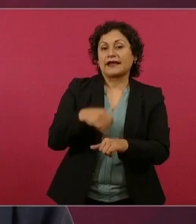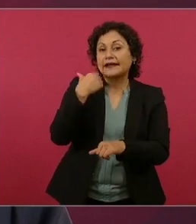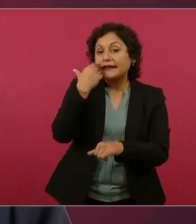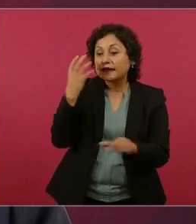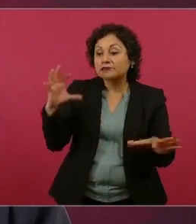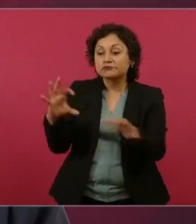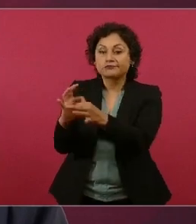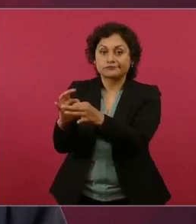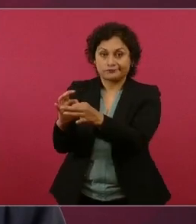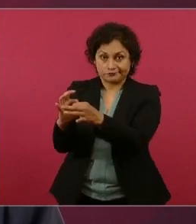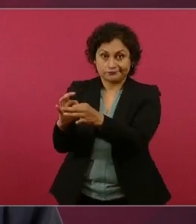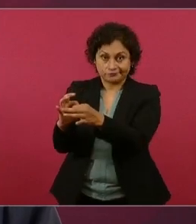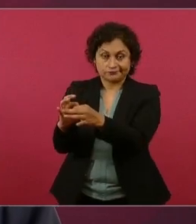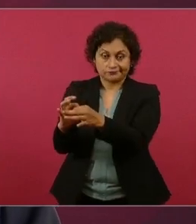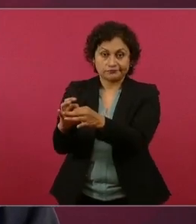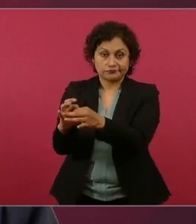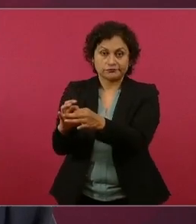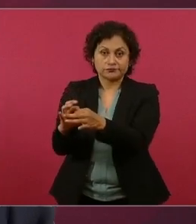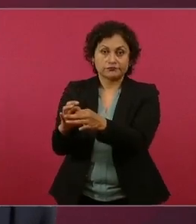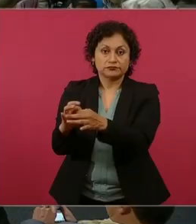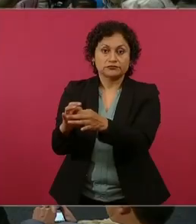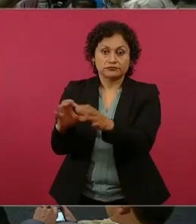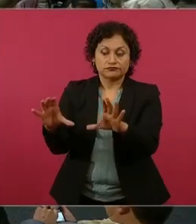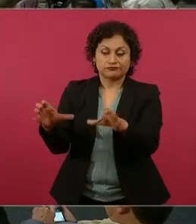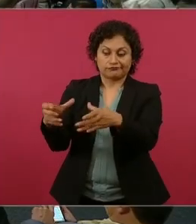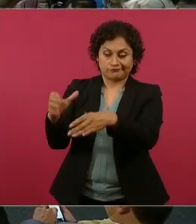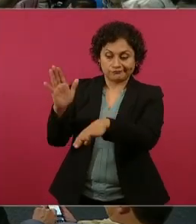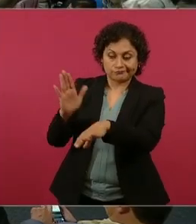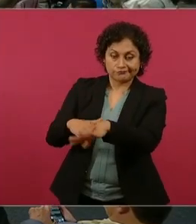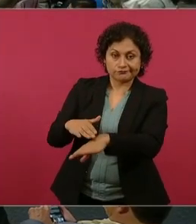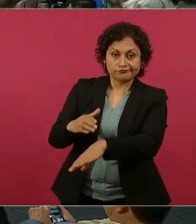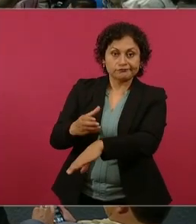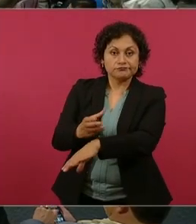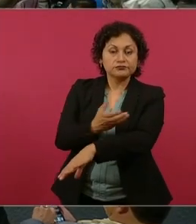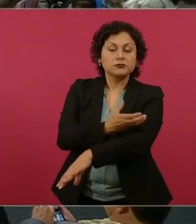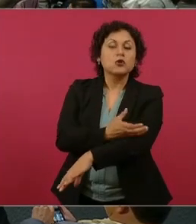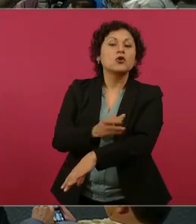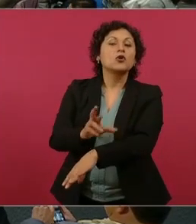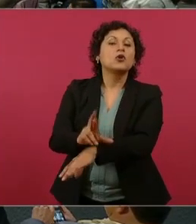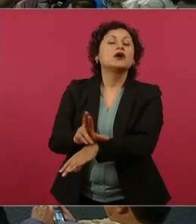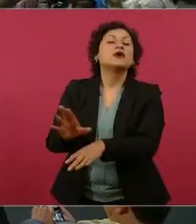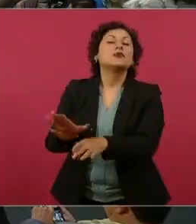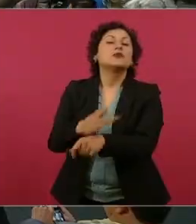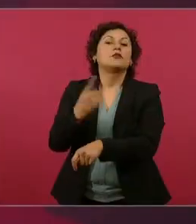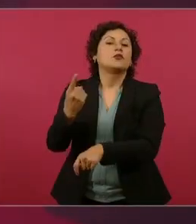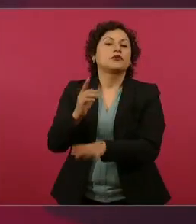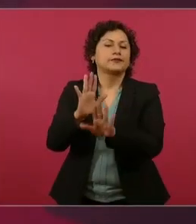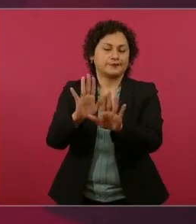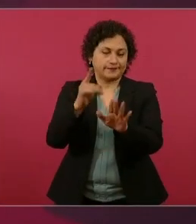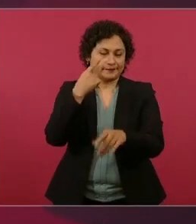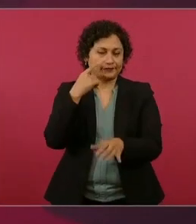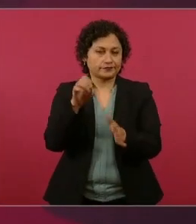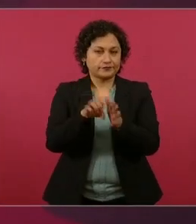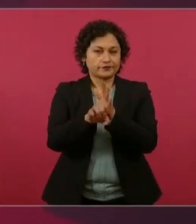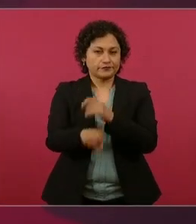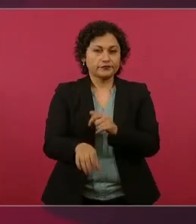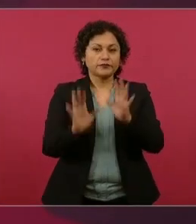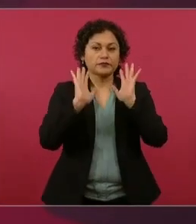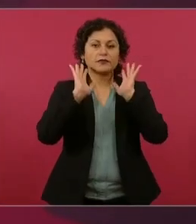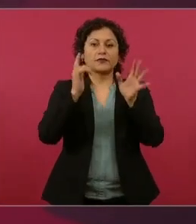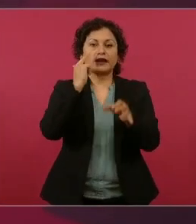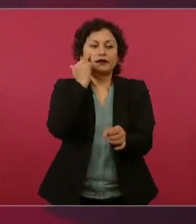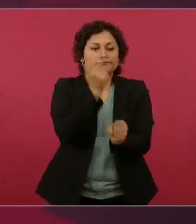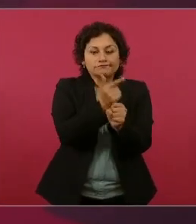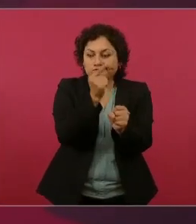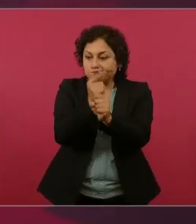porque, por ejemplo, se ha descubierto que en botellas de tequila